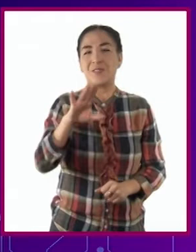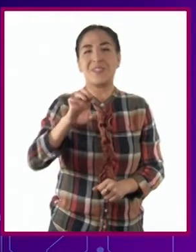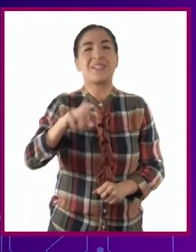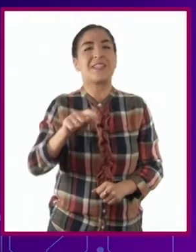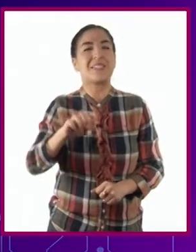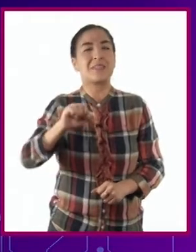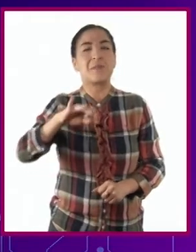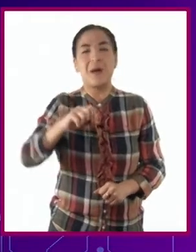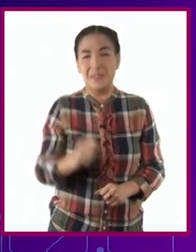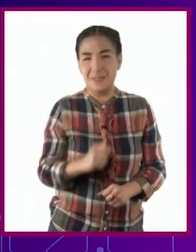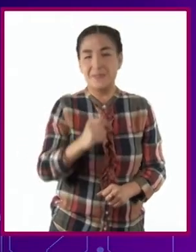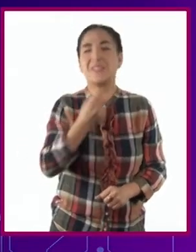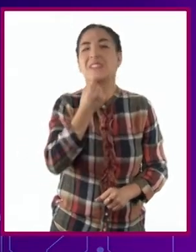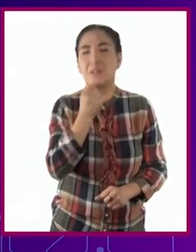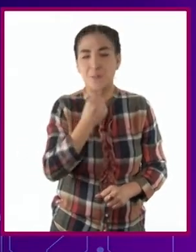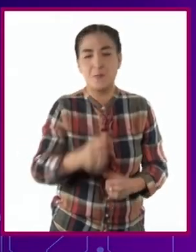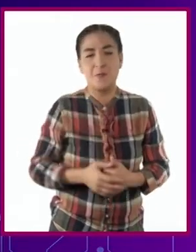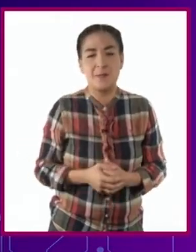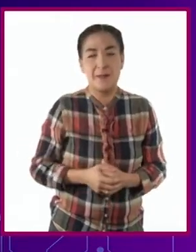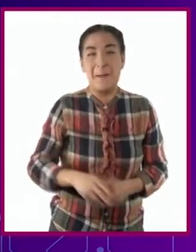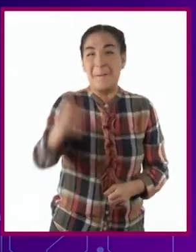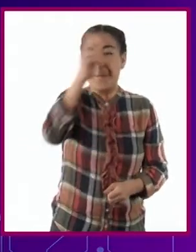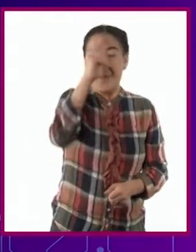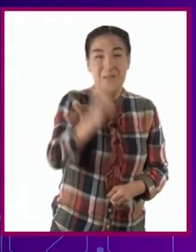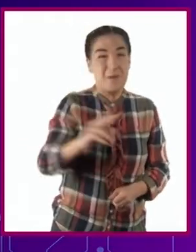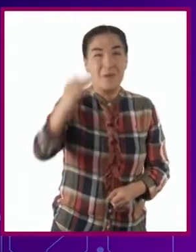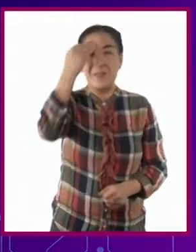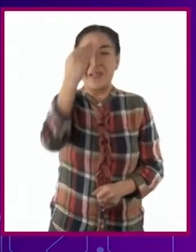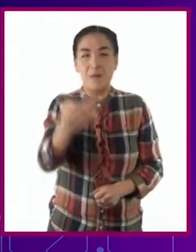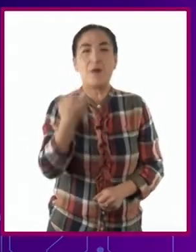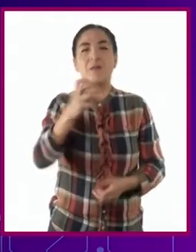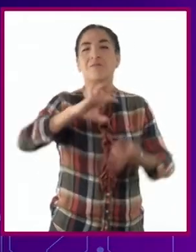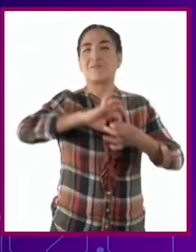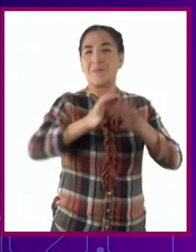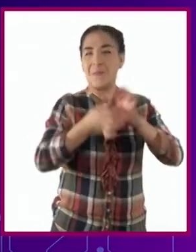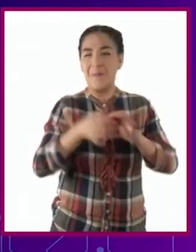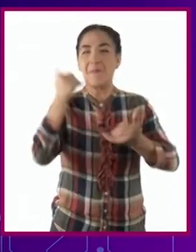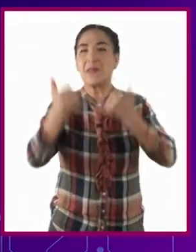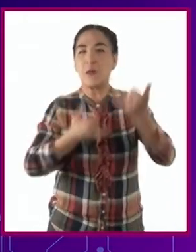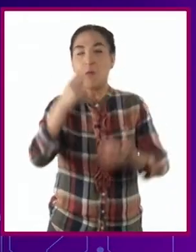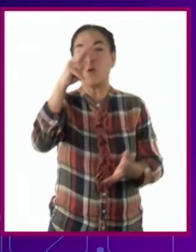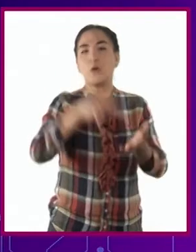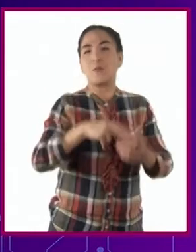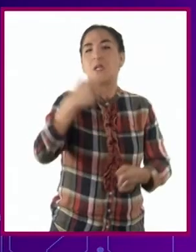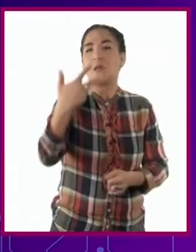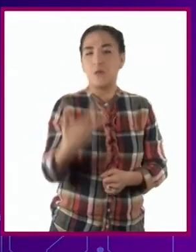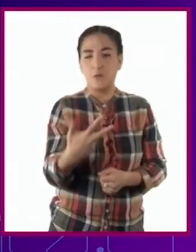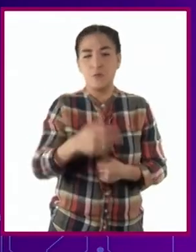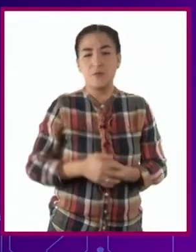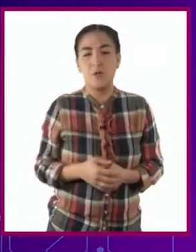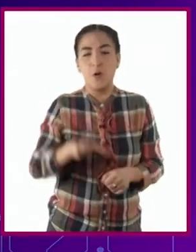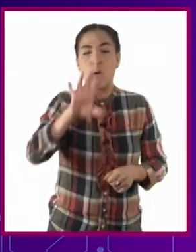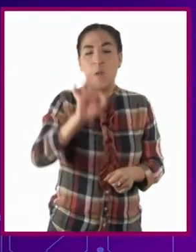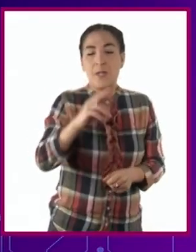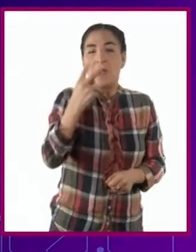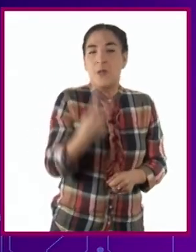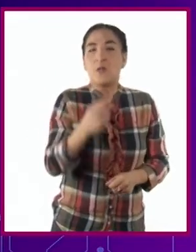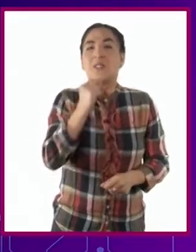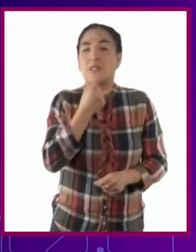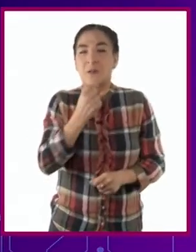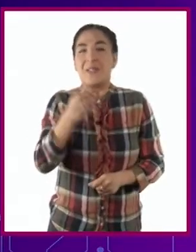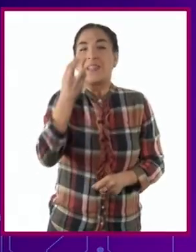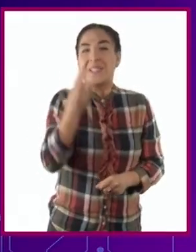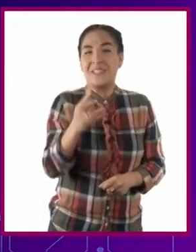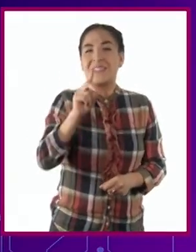de segundo, mientras que el peor tiempo se dio en los Juegos Olímpicos de 2008, con 42 segundos 3